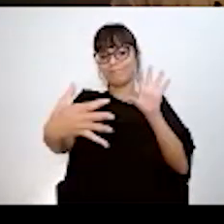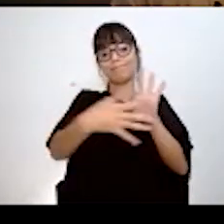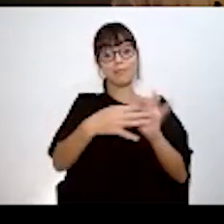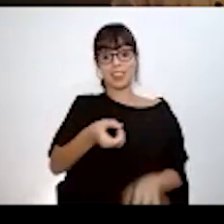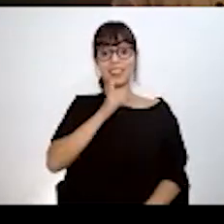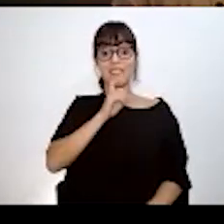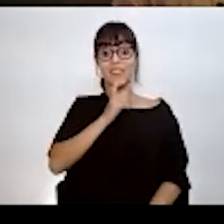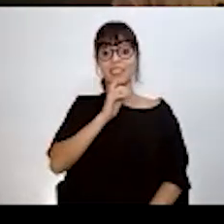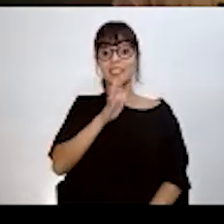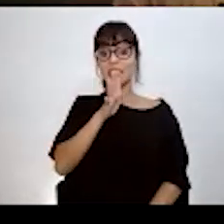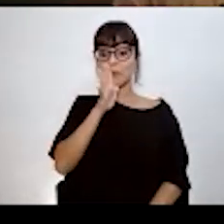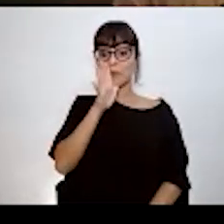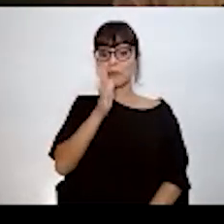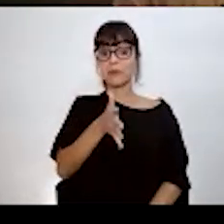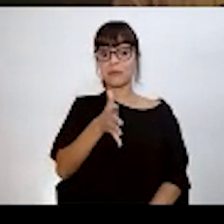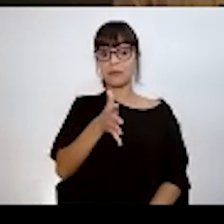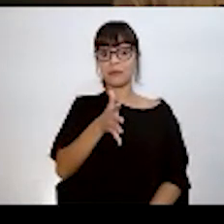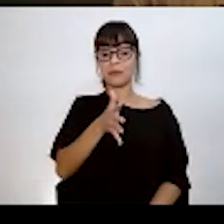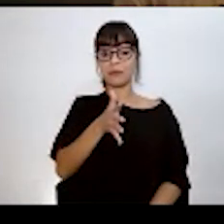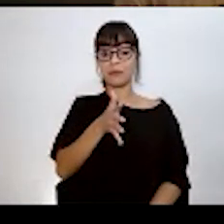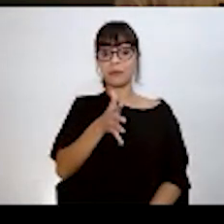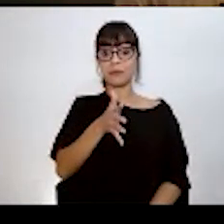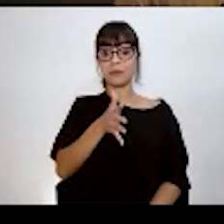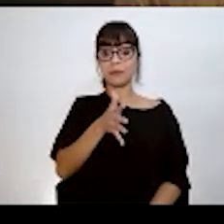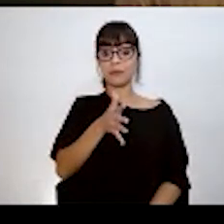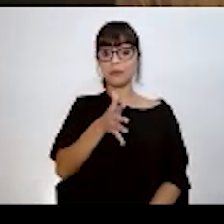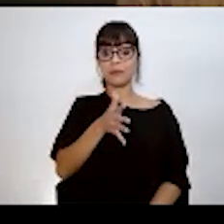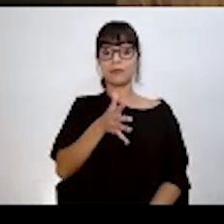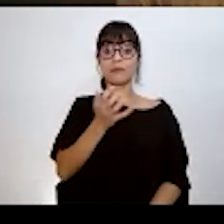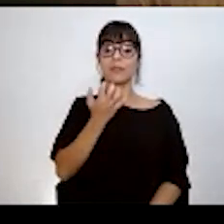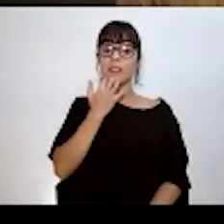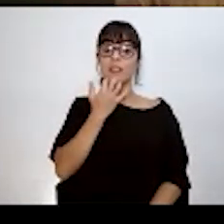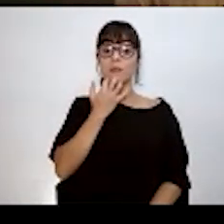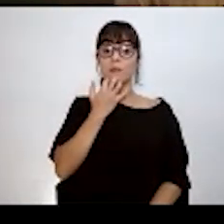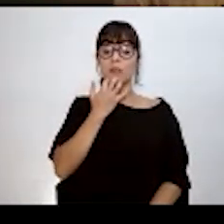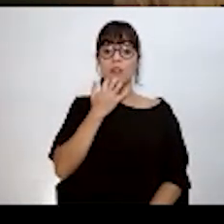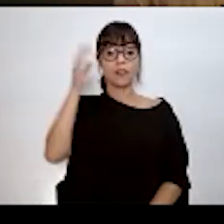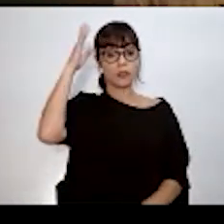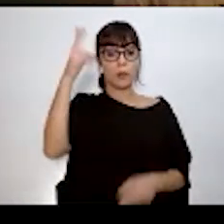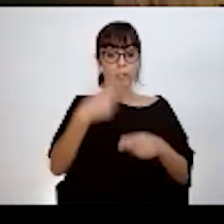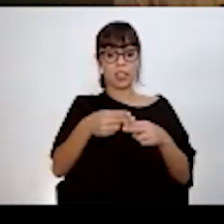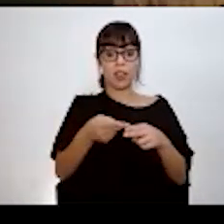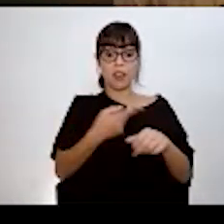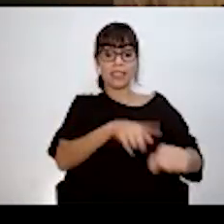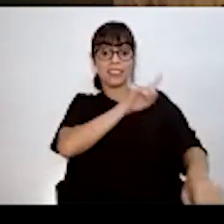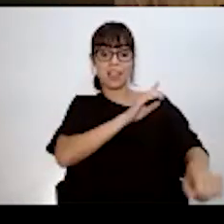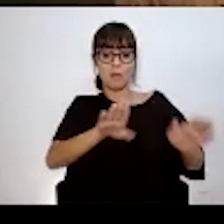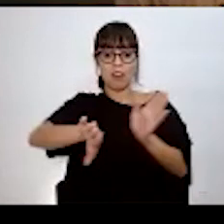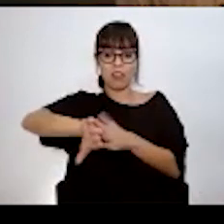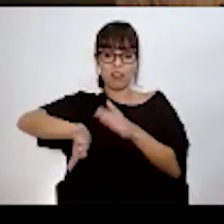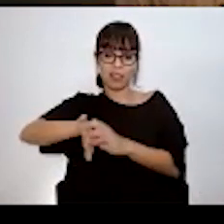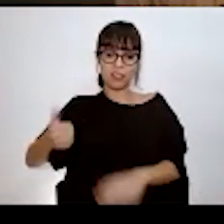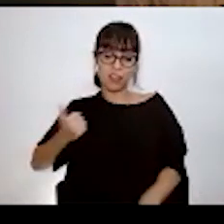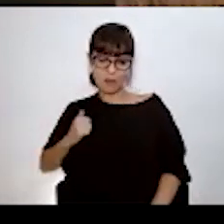porque sí que ha llevado a discursos que son aprovechados por ideologías, por ejemplo, de extrema derecha, para hacer argumentaciones que nada tienen que ver con la